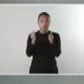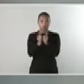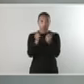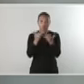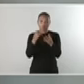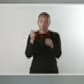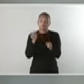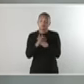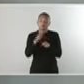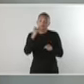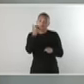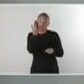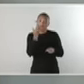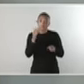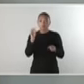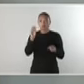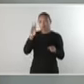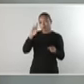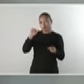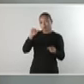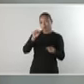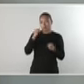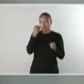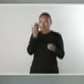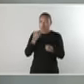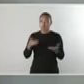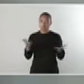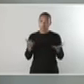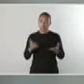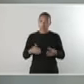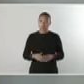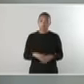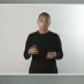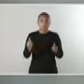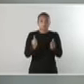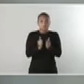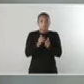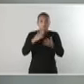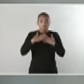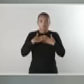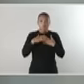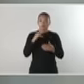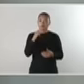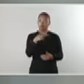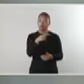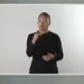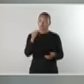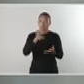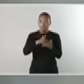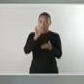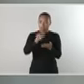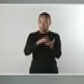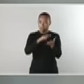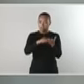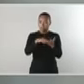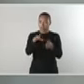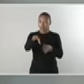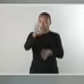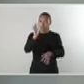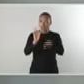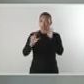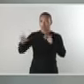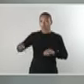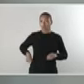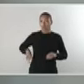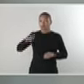son las obras que queremos y las vamos a realizar conmigo tú eliges el gobernador y también vas a elegir